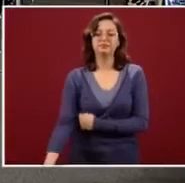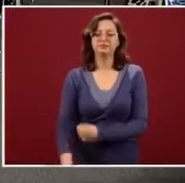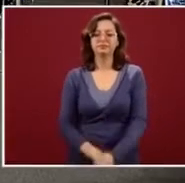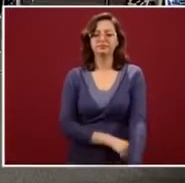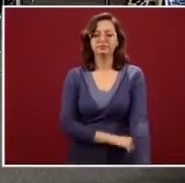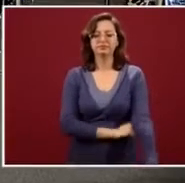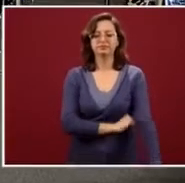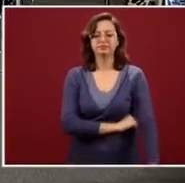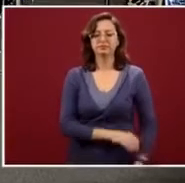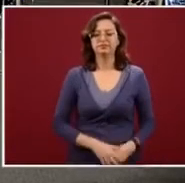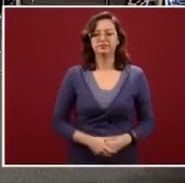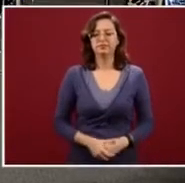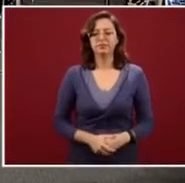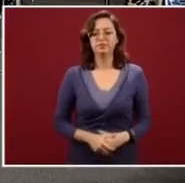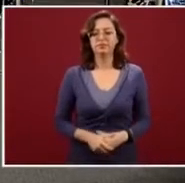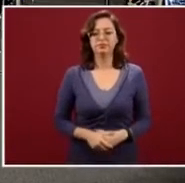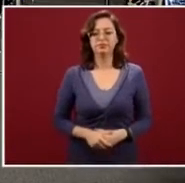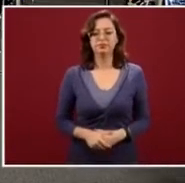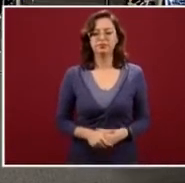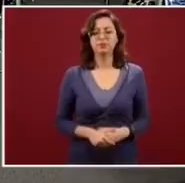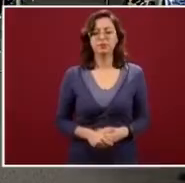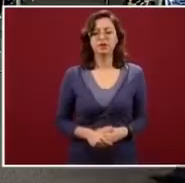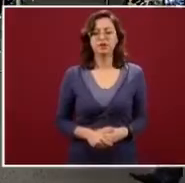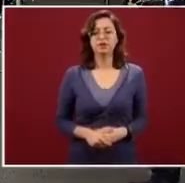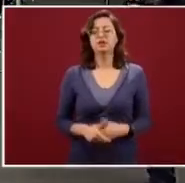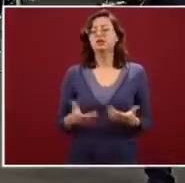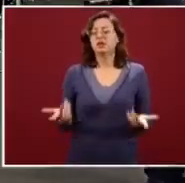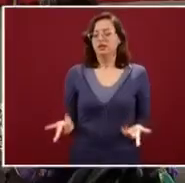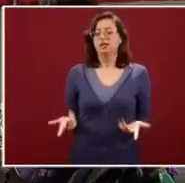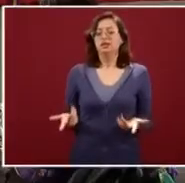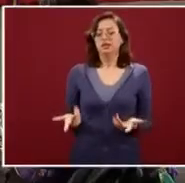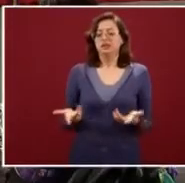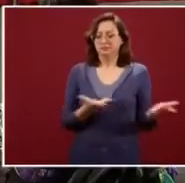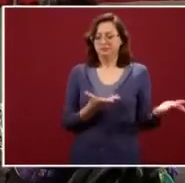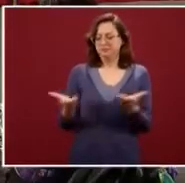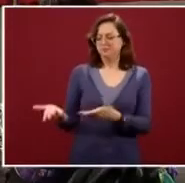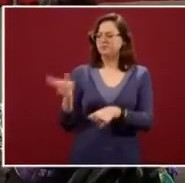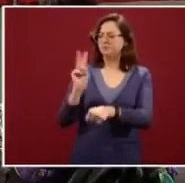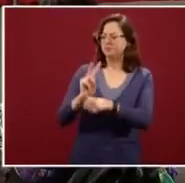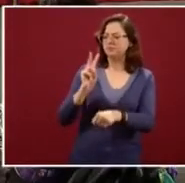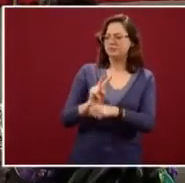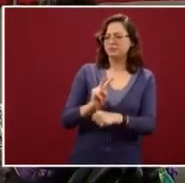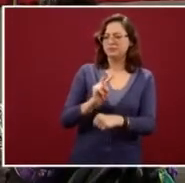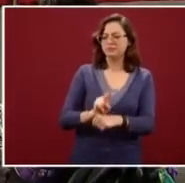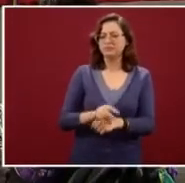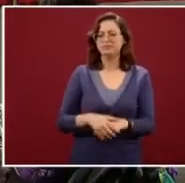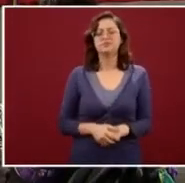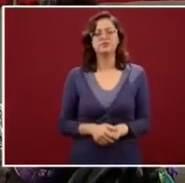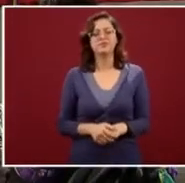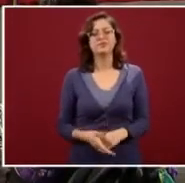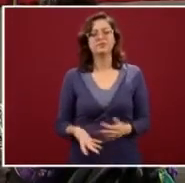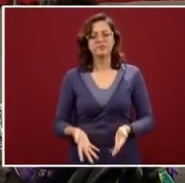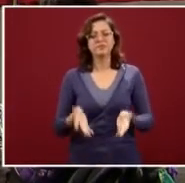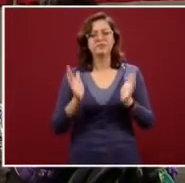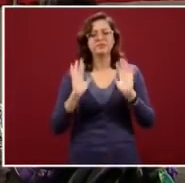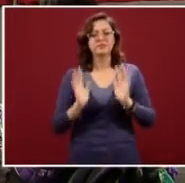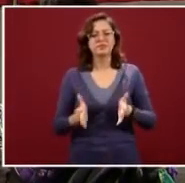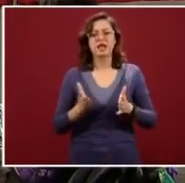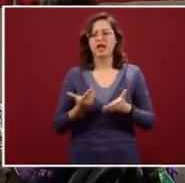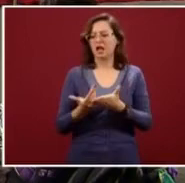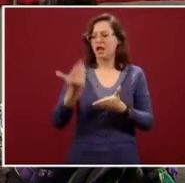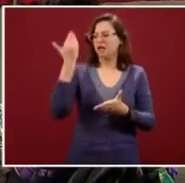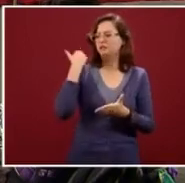Modelo de vigilancia, se lo dejamos al doctor Alomía. Claro, con mucho gusto. De hecho, habíamos tenido ya varios días